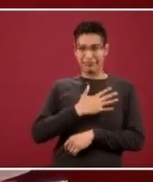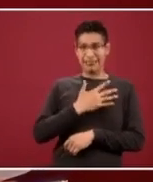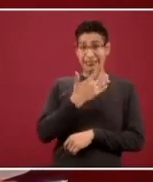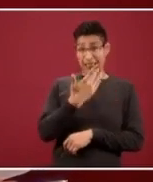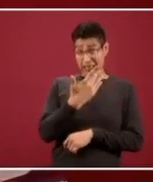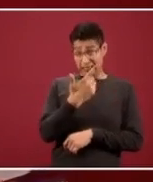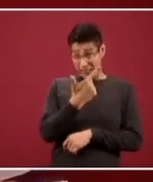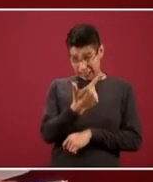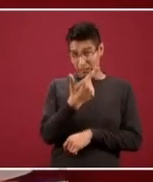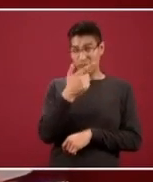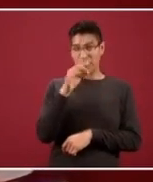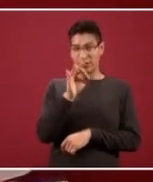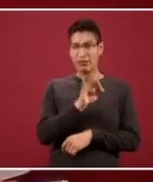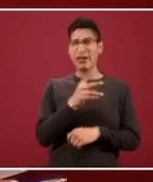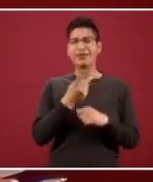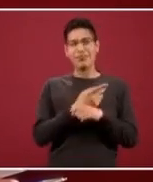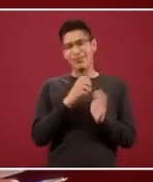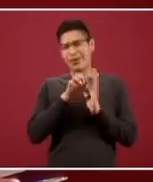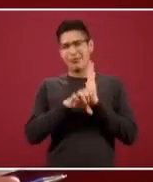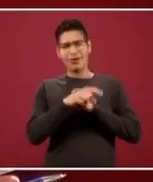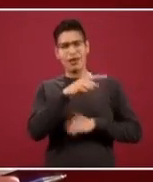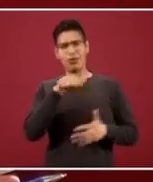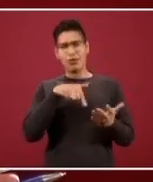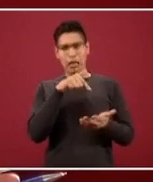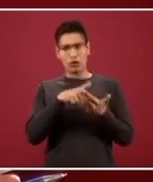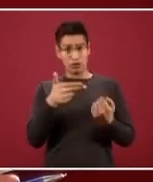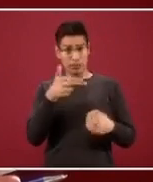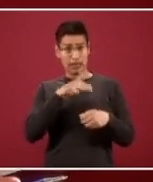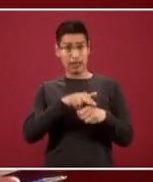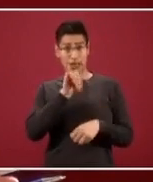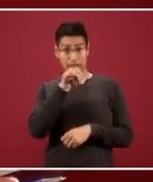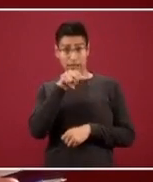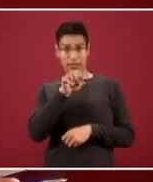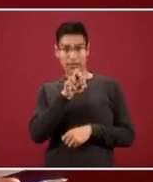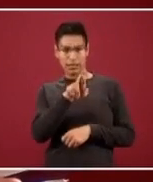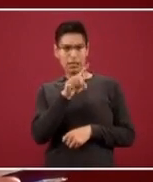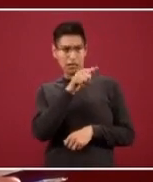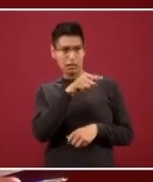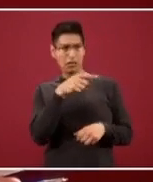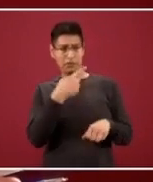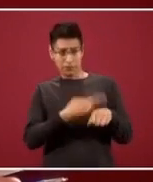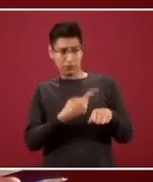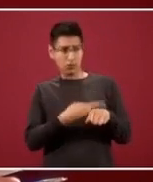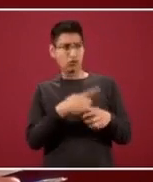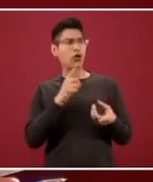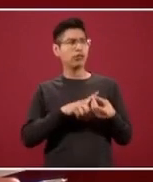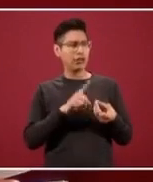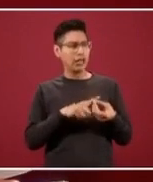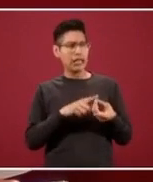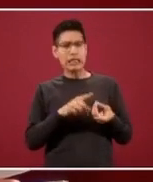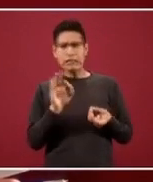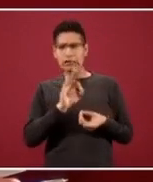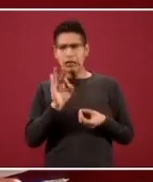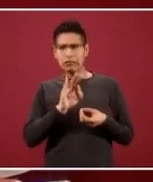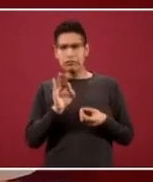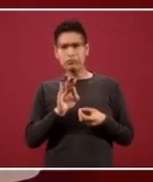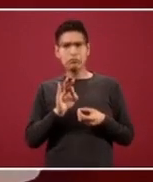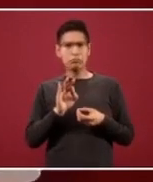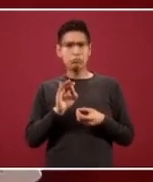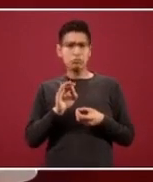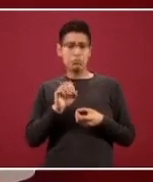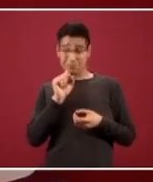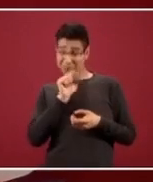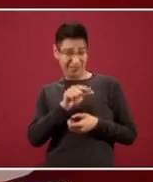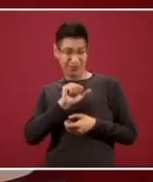de 41 años, ya sabemos dónde obtuvo el contagio, si se debió a una transmisión de